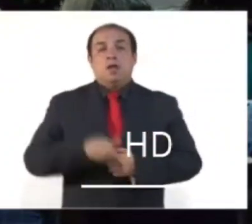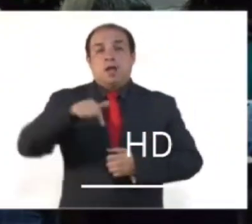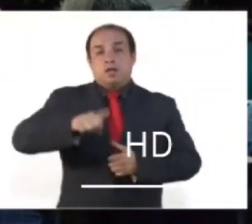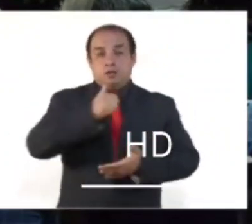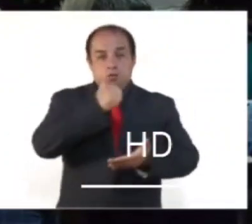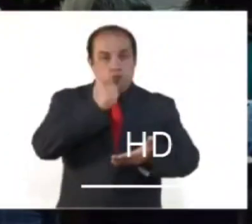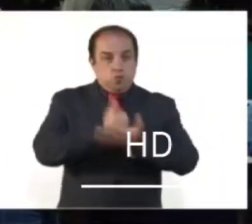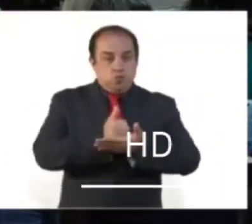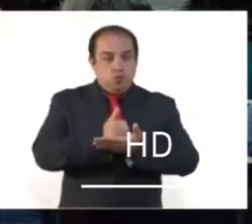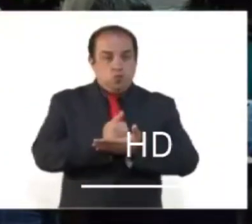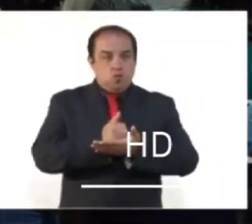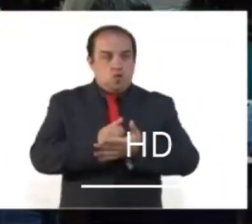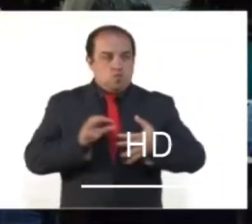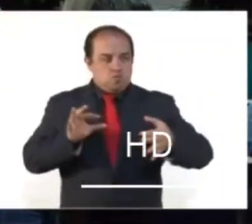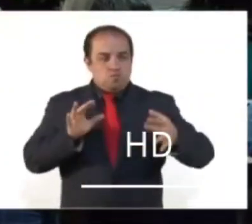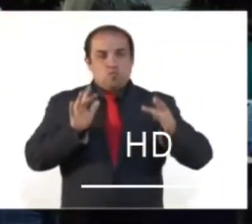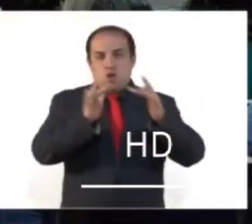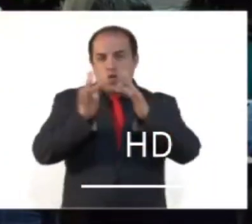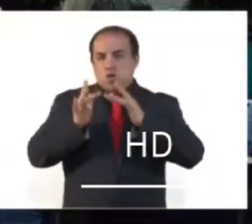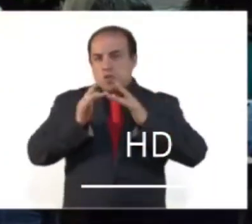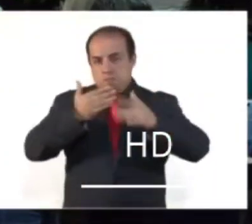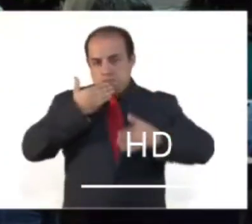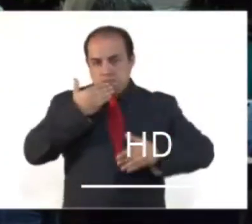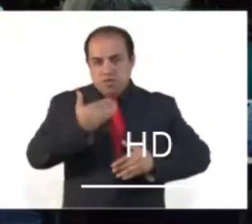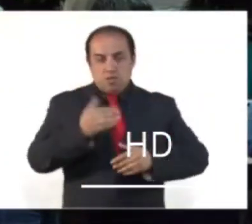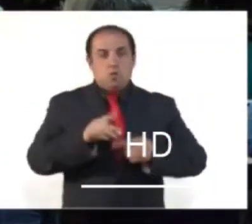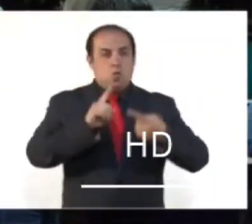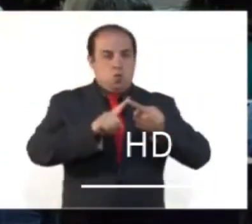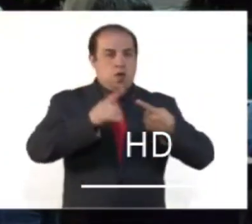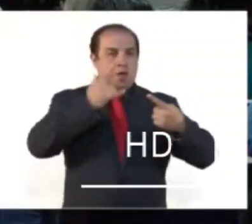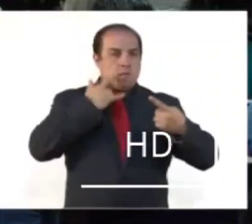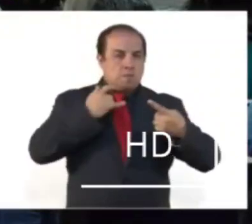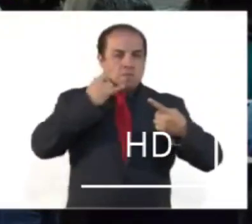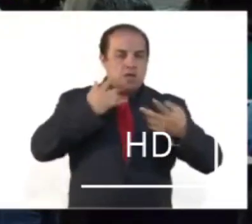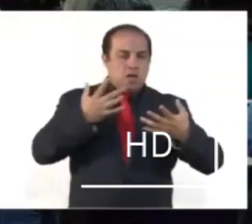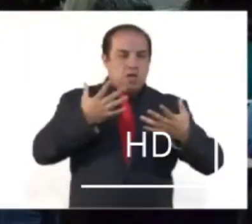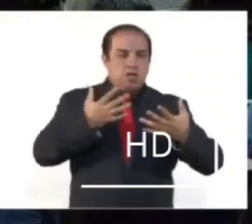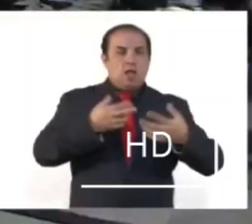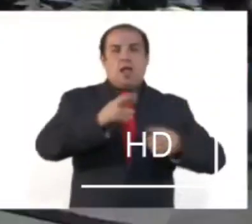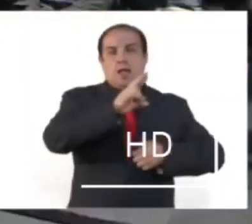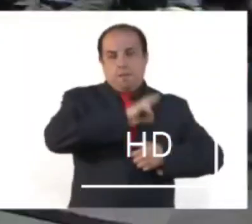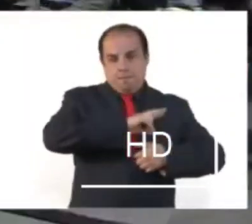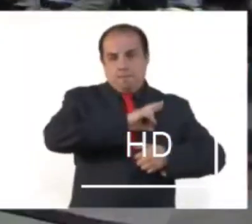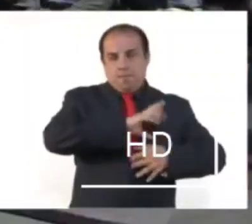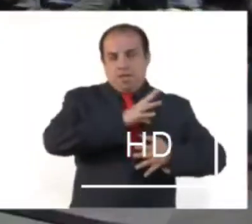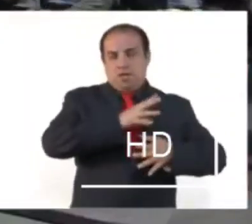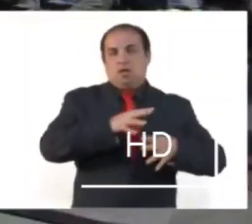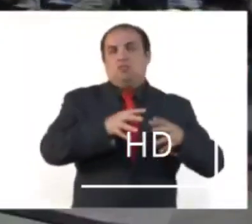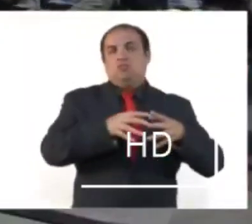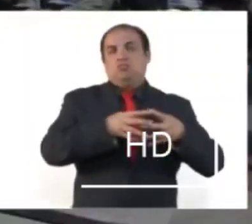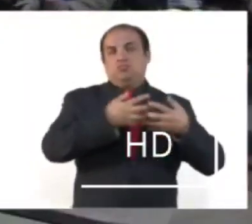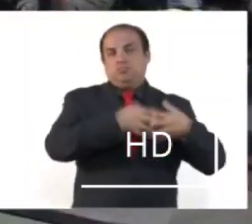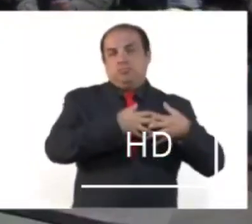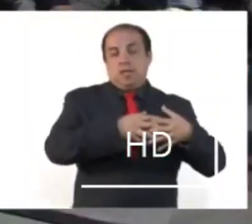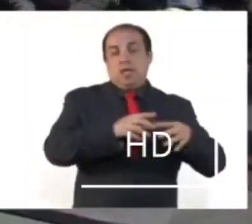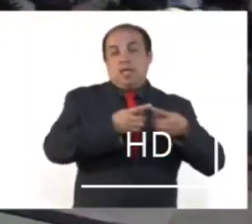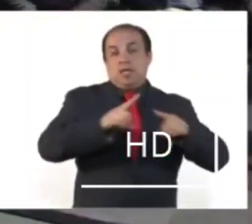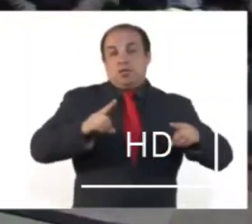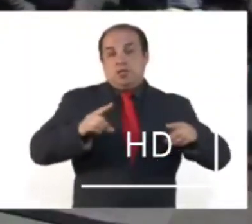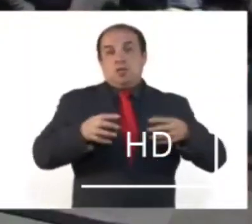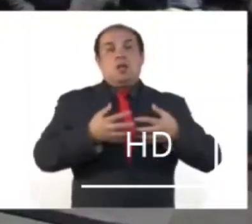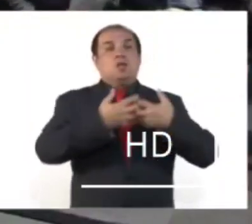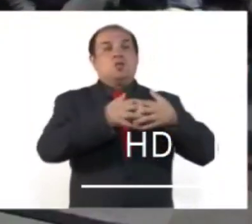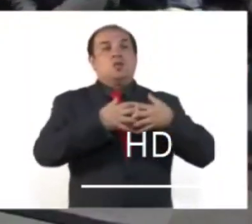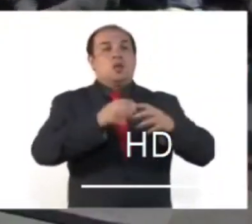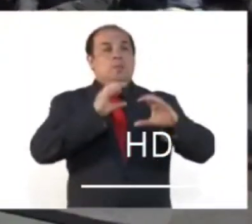ciudad sumamente conectada, tanto por el esfuerzo de los particulares que han desarrollado las industrias